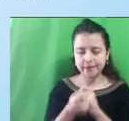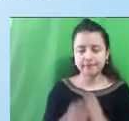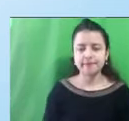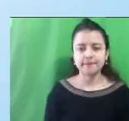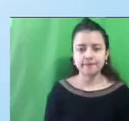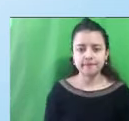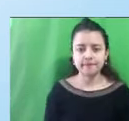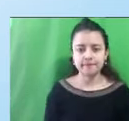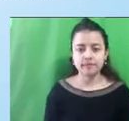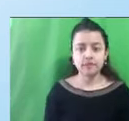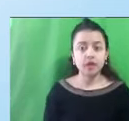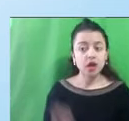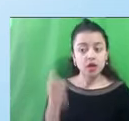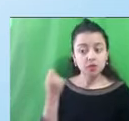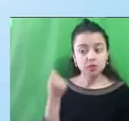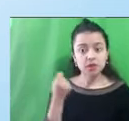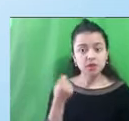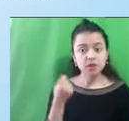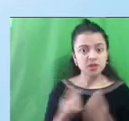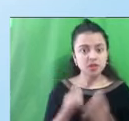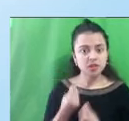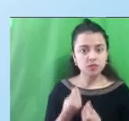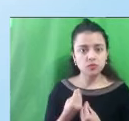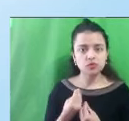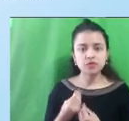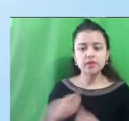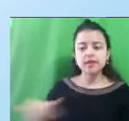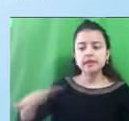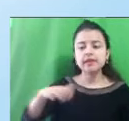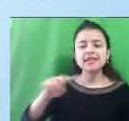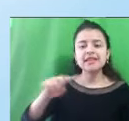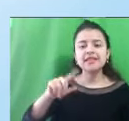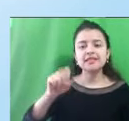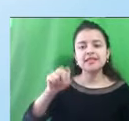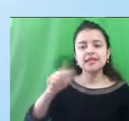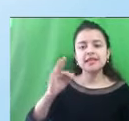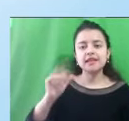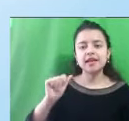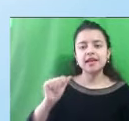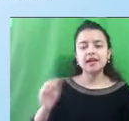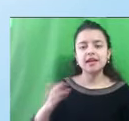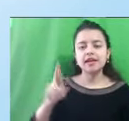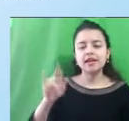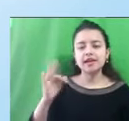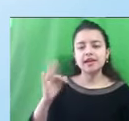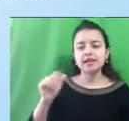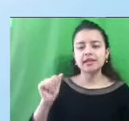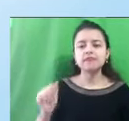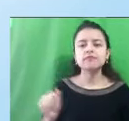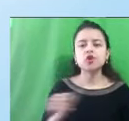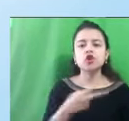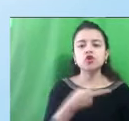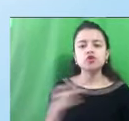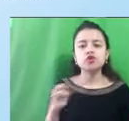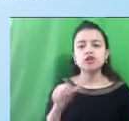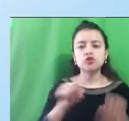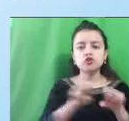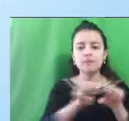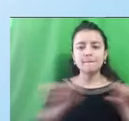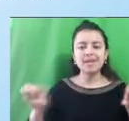fue esto en el sector de Santa Rita, fueron 120 metros lineales que se llegó de reposición y